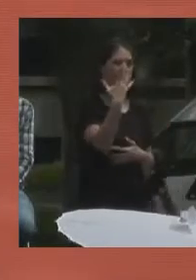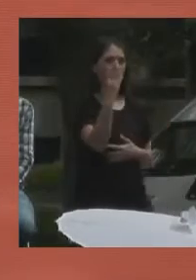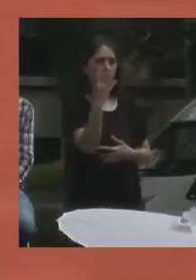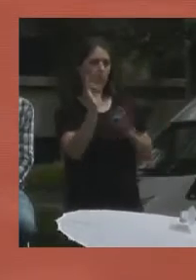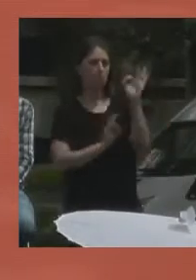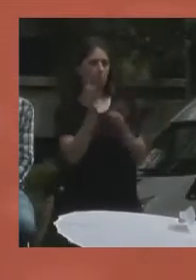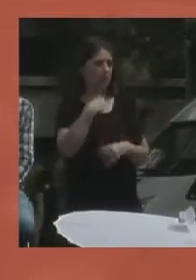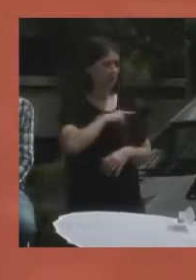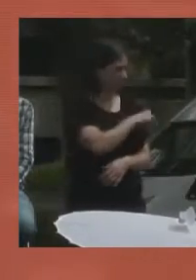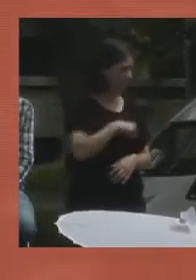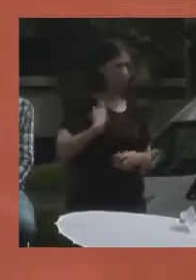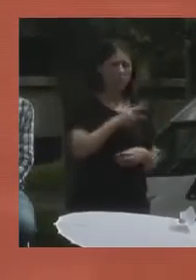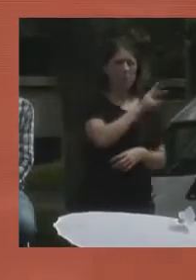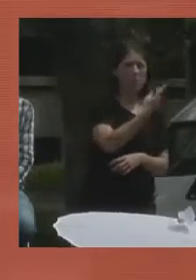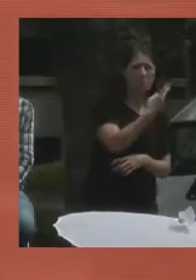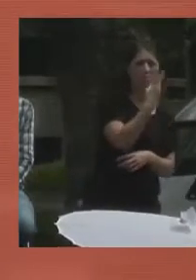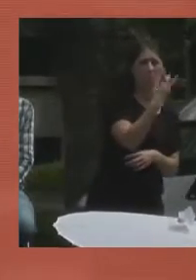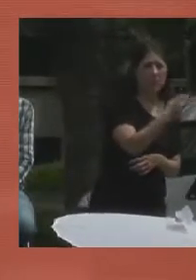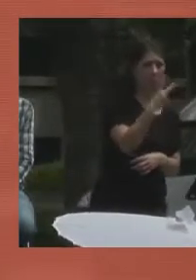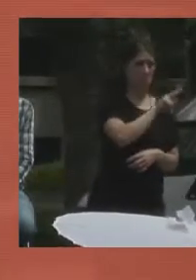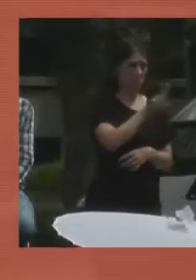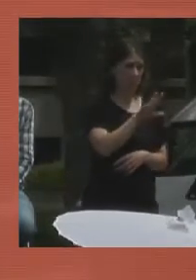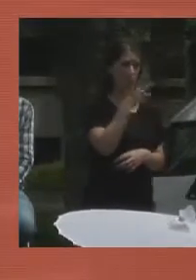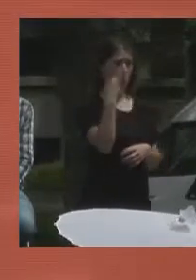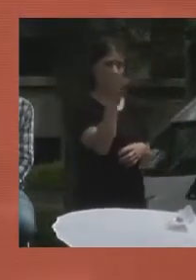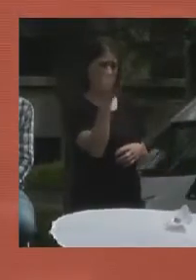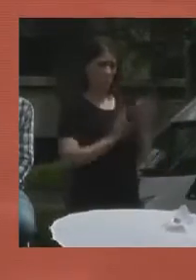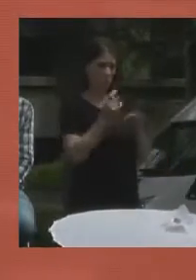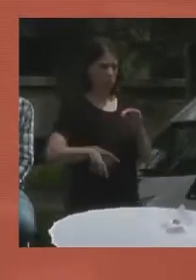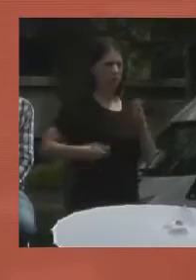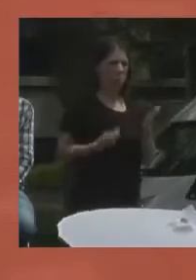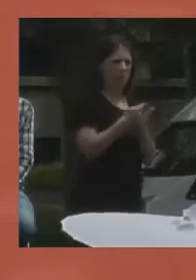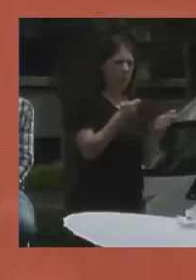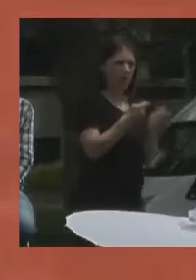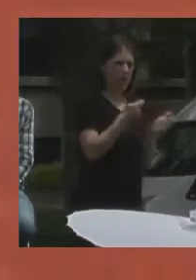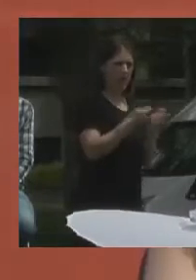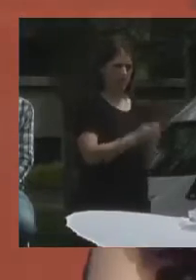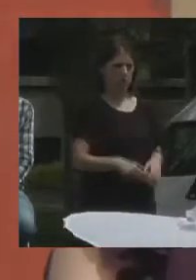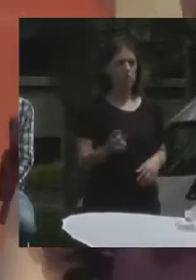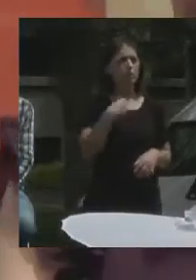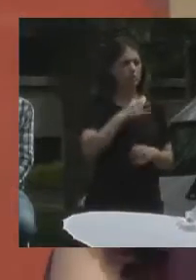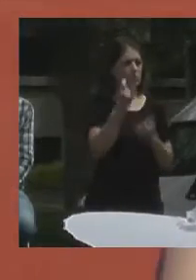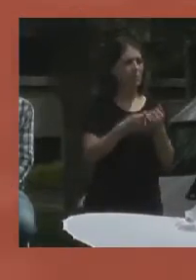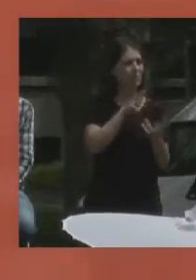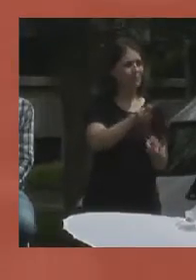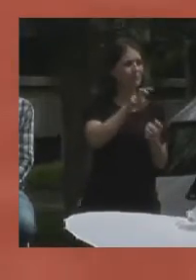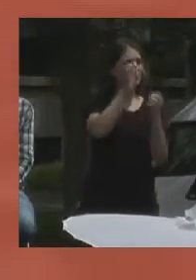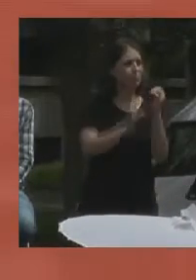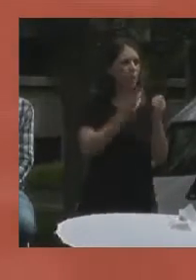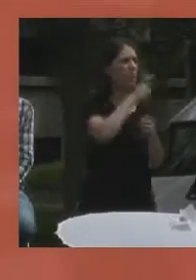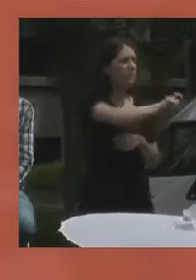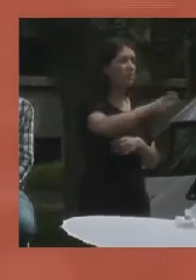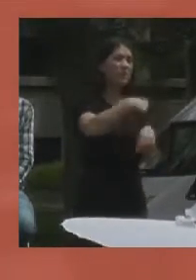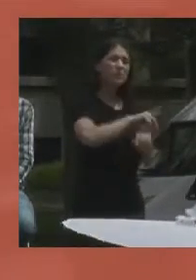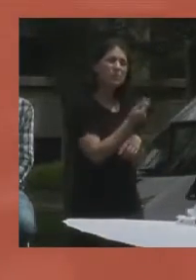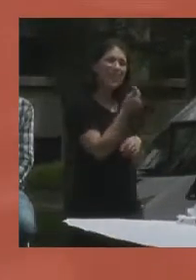nós que estamos aquí pagamos o 20%, o 25%, o 30%. E o que si vamos facer é baixarlle os impostos á xente que